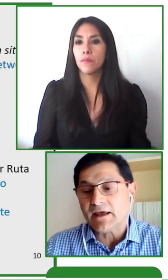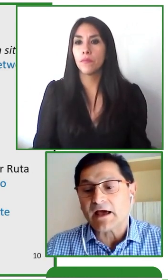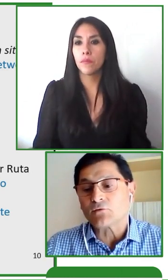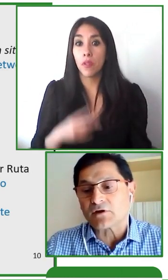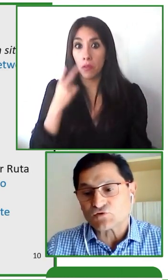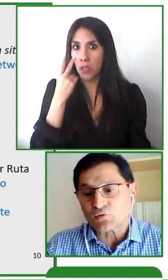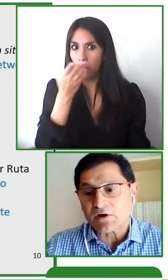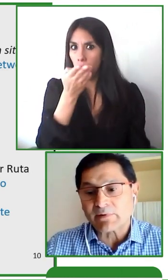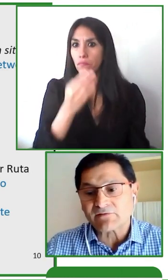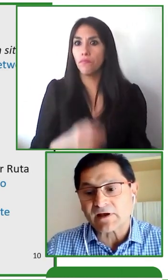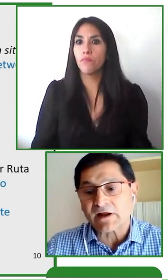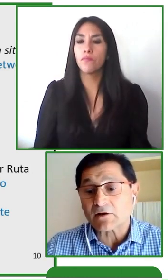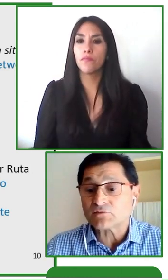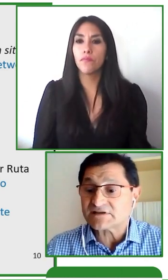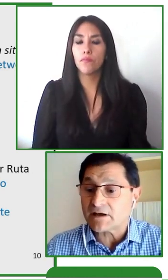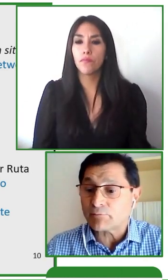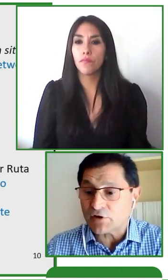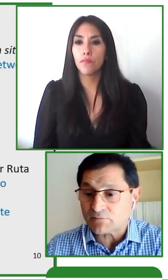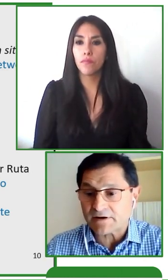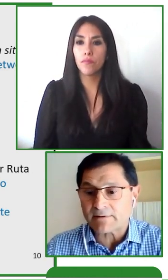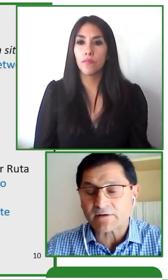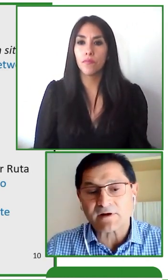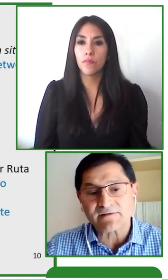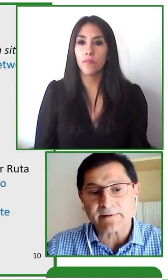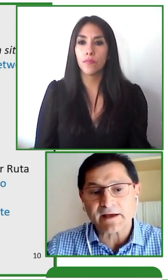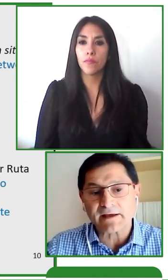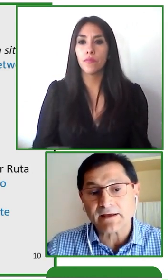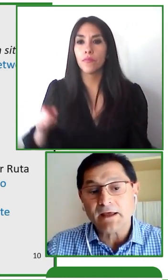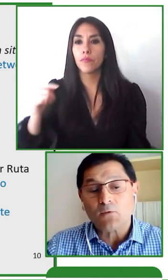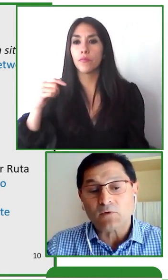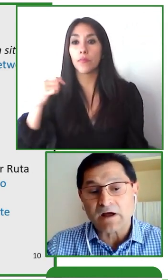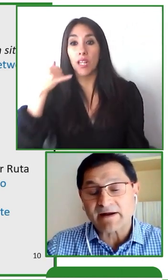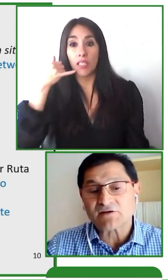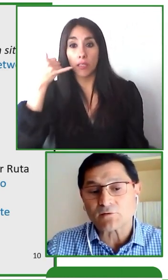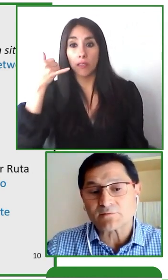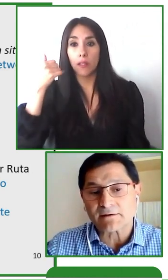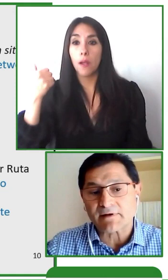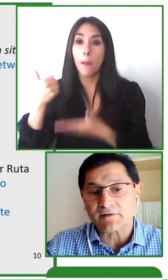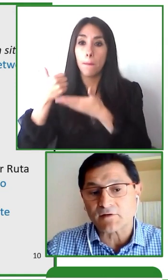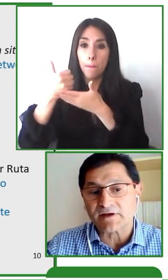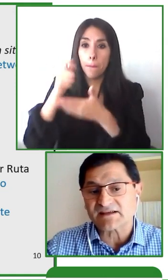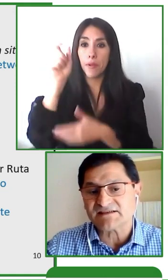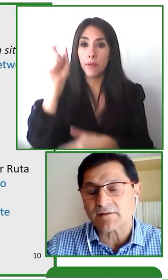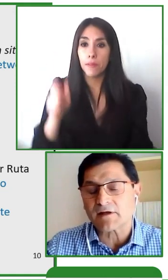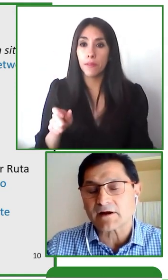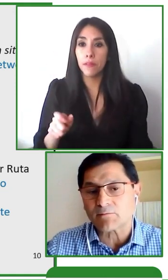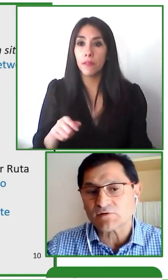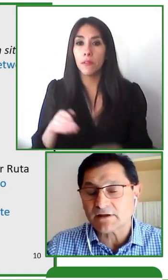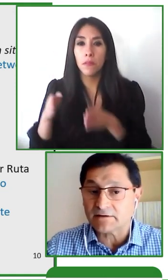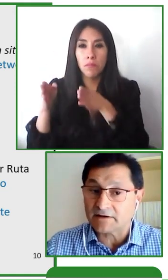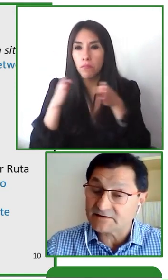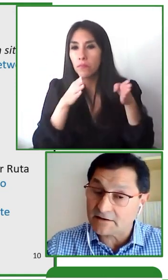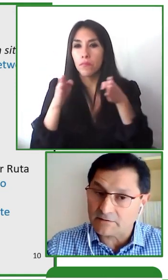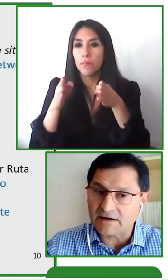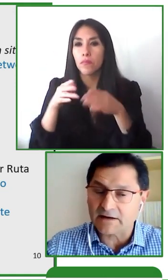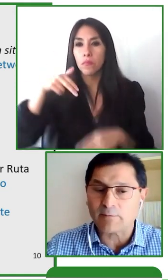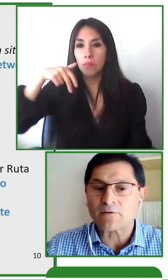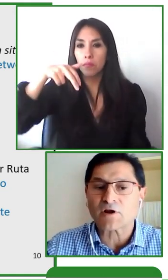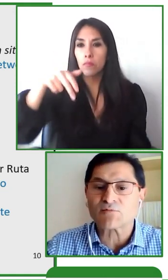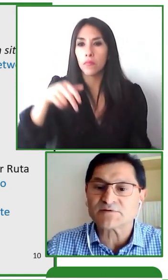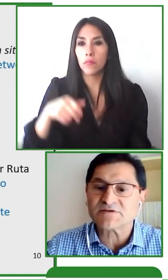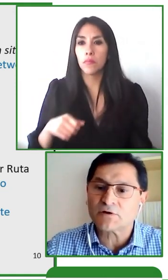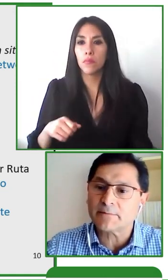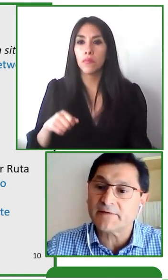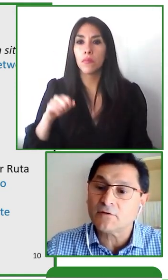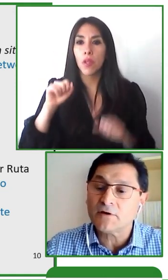que ayuda al usuario a planificar la ruta, así que puede observar durante el viaje, una parte de observación y asistencia remota, que es el